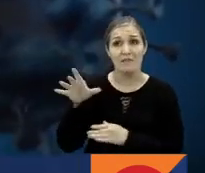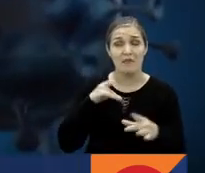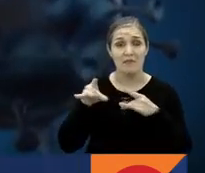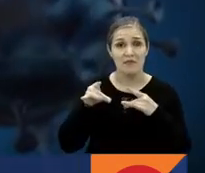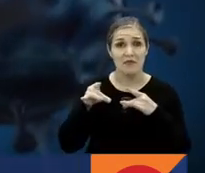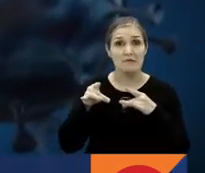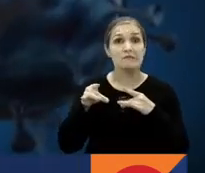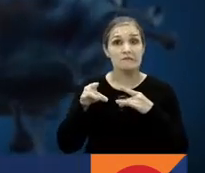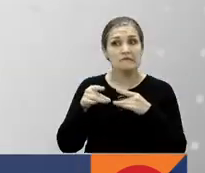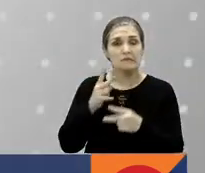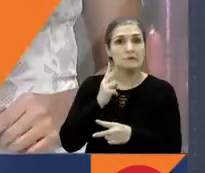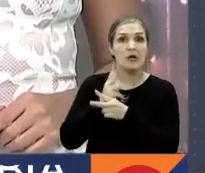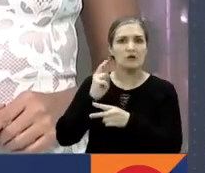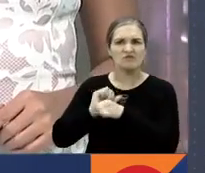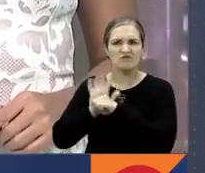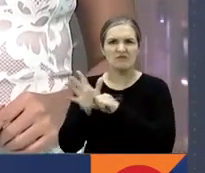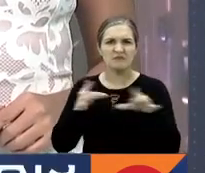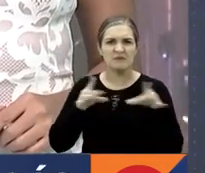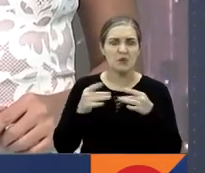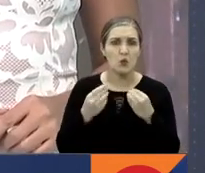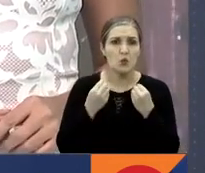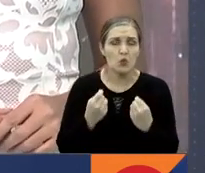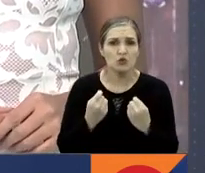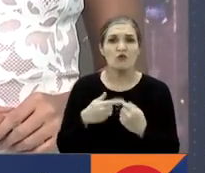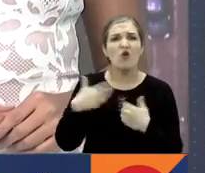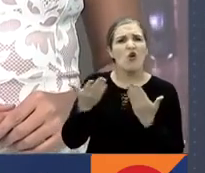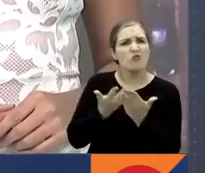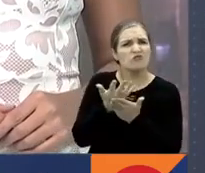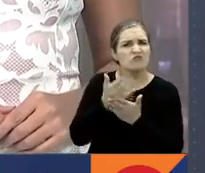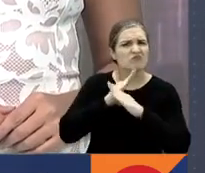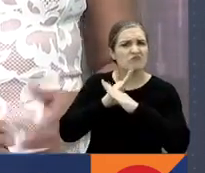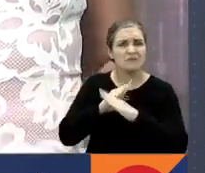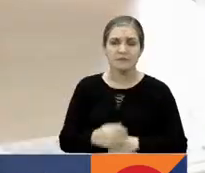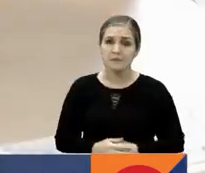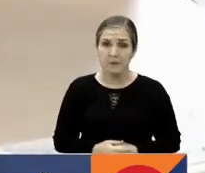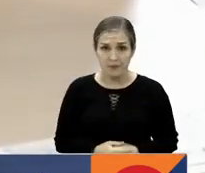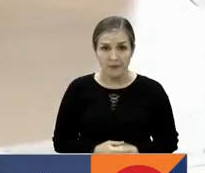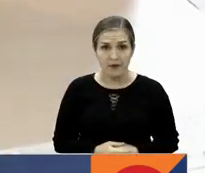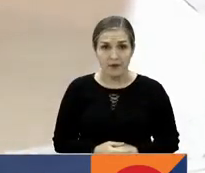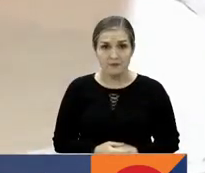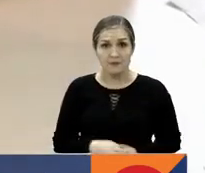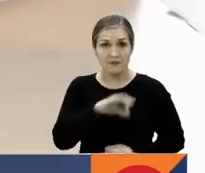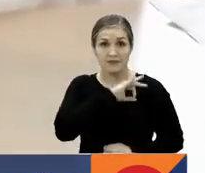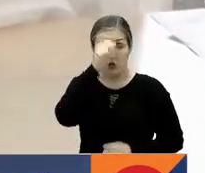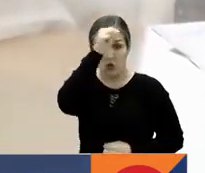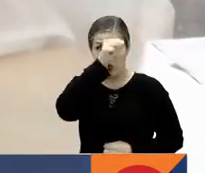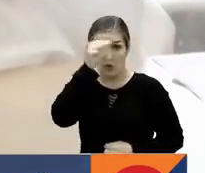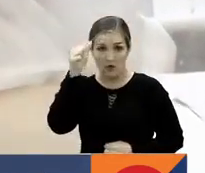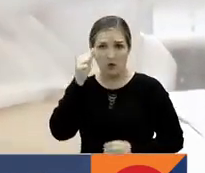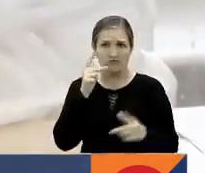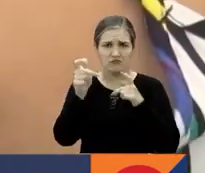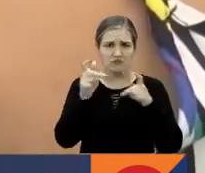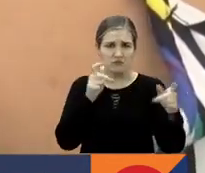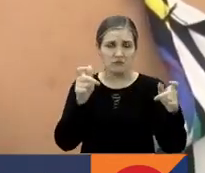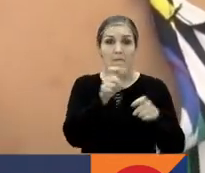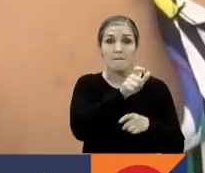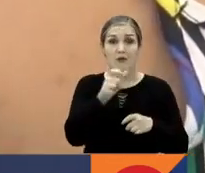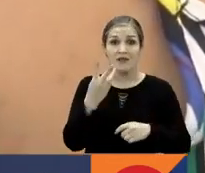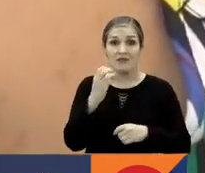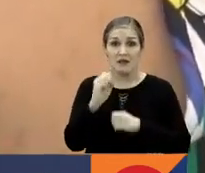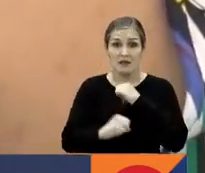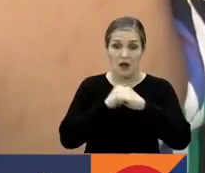de los expertos. Fin de semana de vacunación en el país. Mayores de 30 años y mujeres embarazadas ya pueden